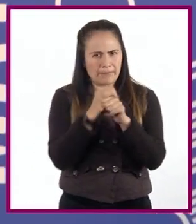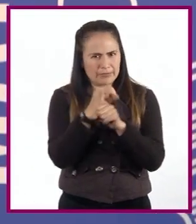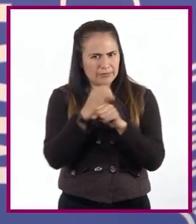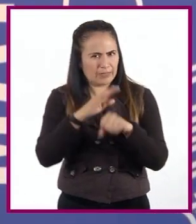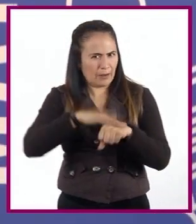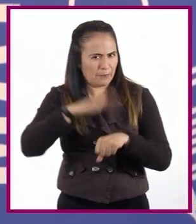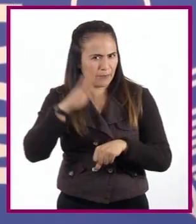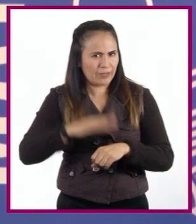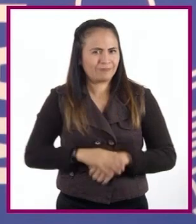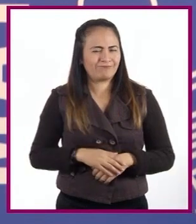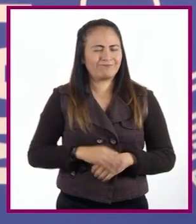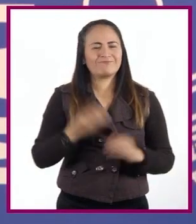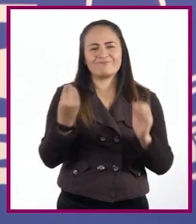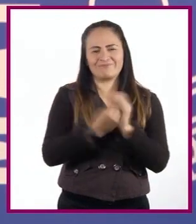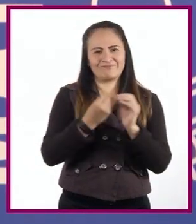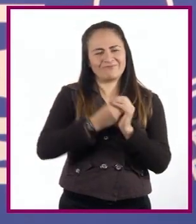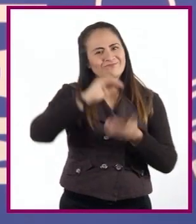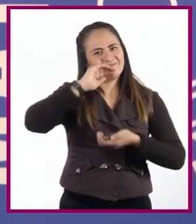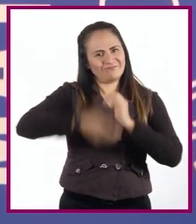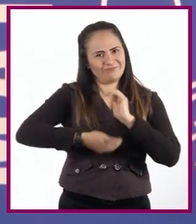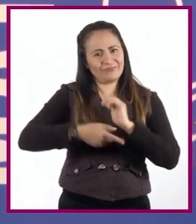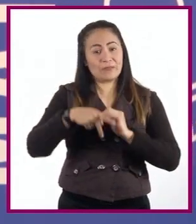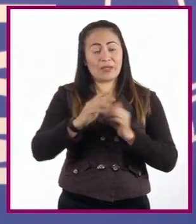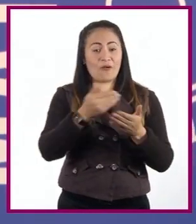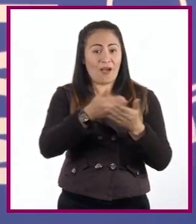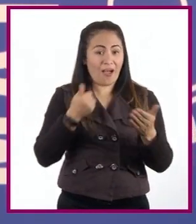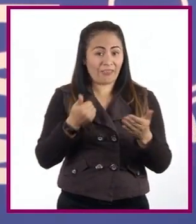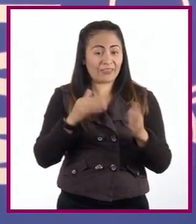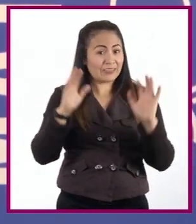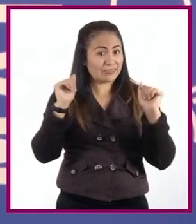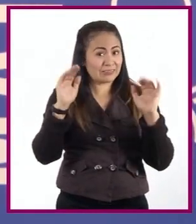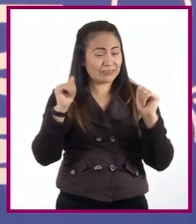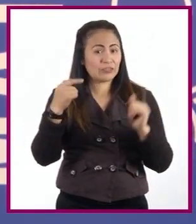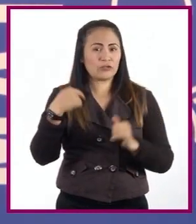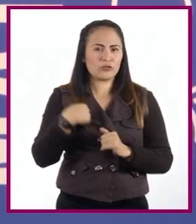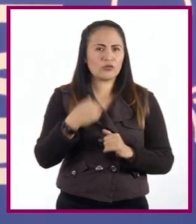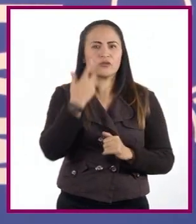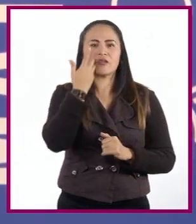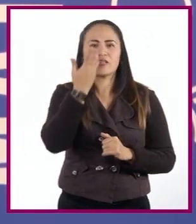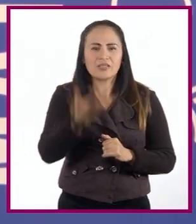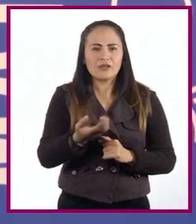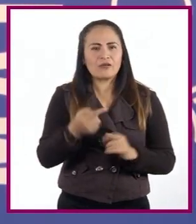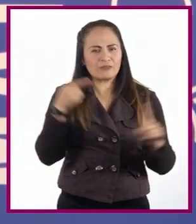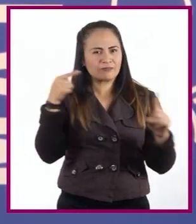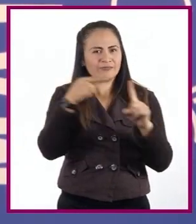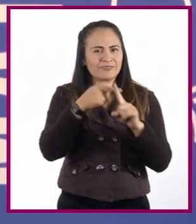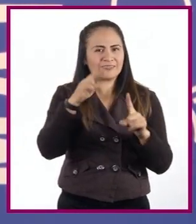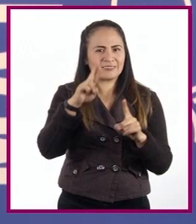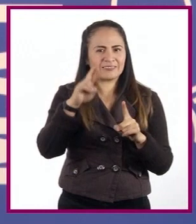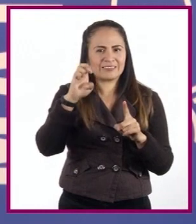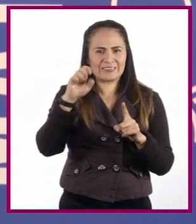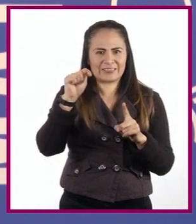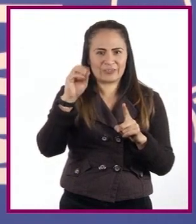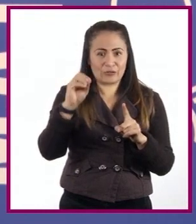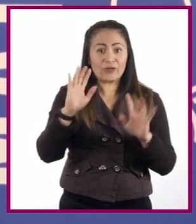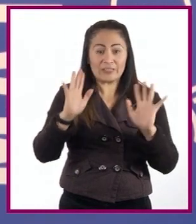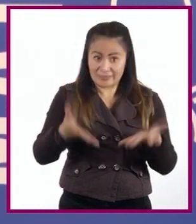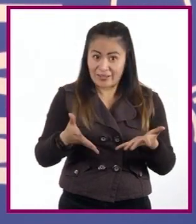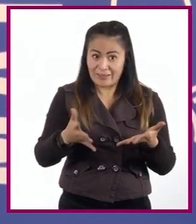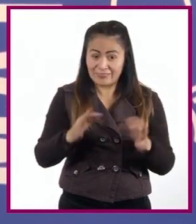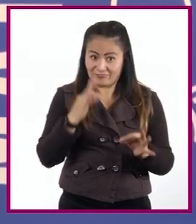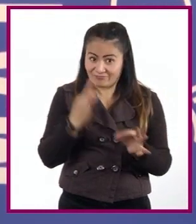Hemos terminado con esta sesión, pero antes de despedirme, deseo dejarles el siguiente reto. ¿Están listas y